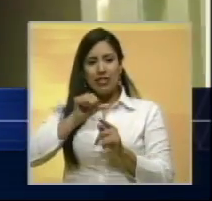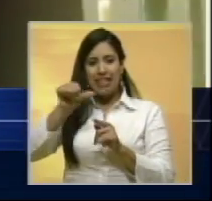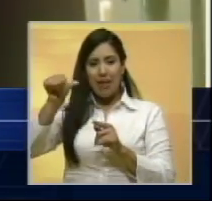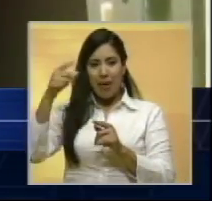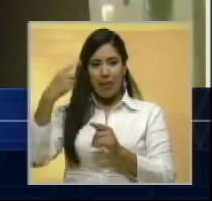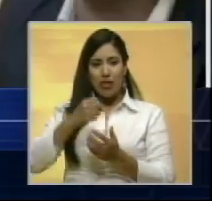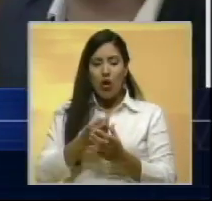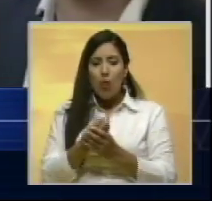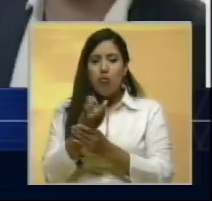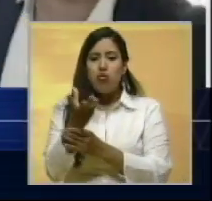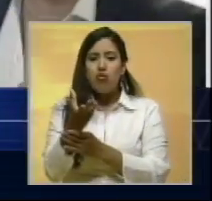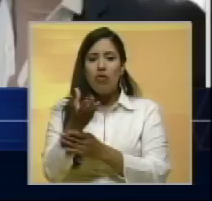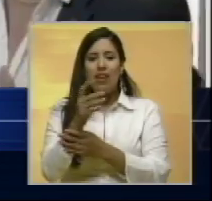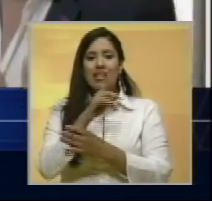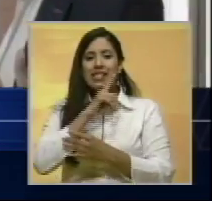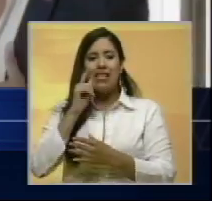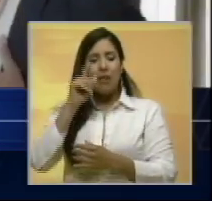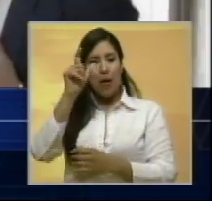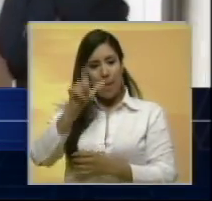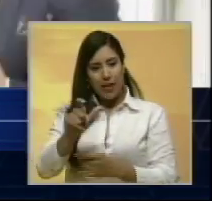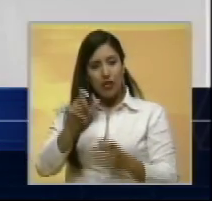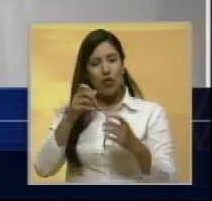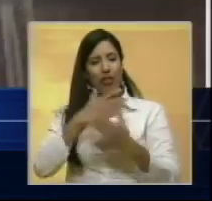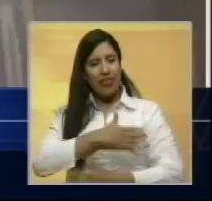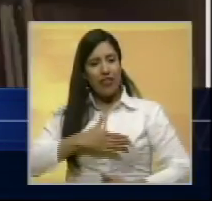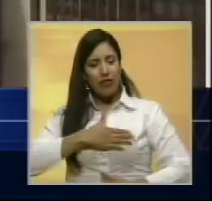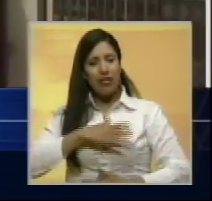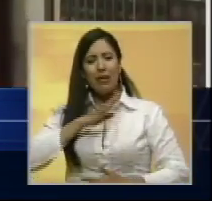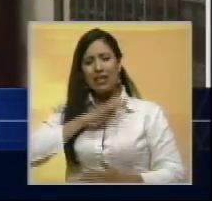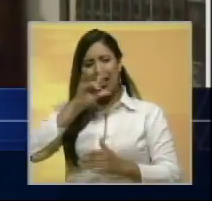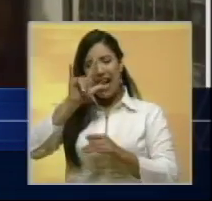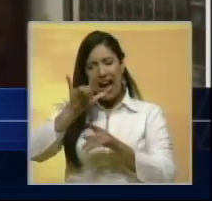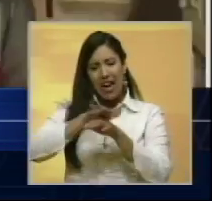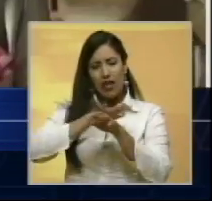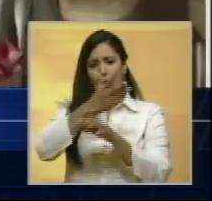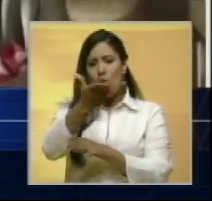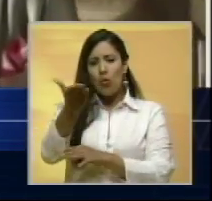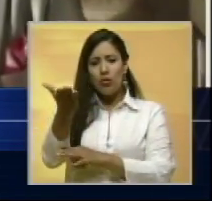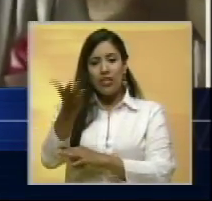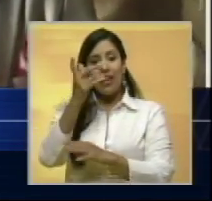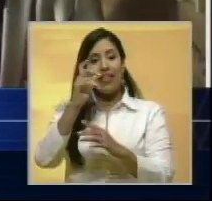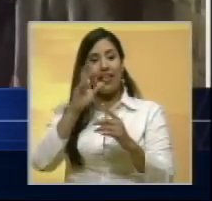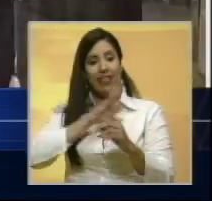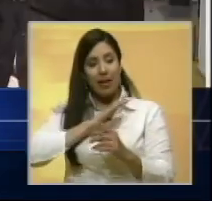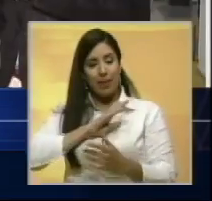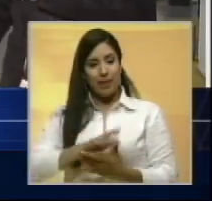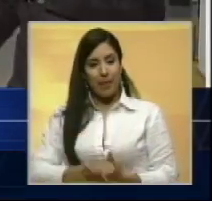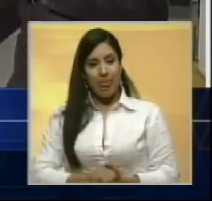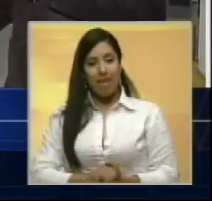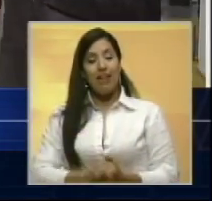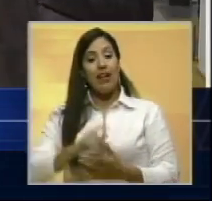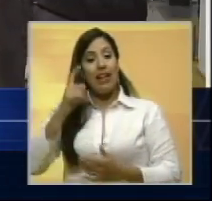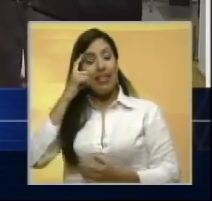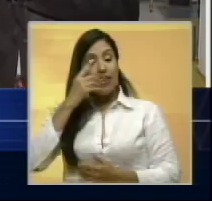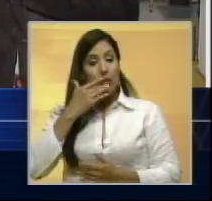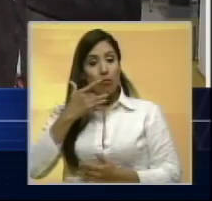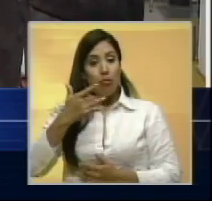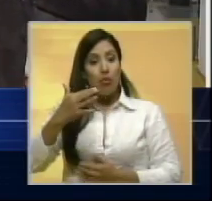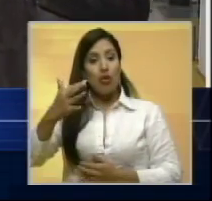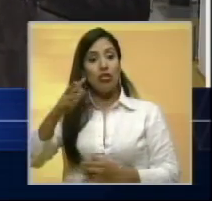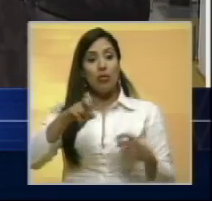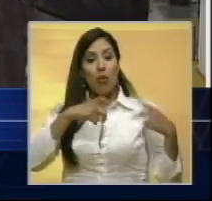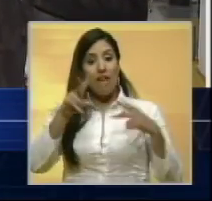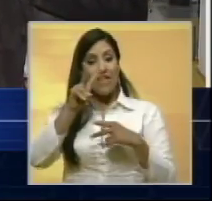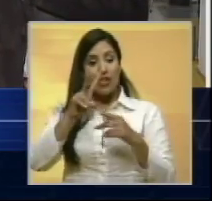semana titulado Tu Respiración. Esperamos que les guste, que lo disfruten porque se hizo con mucho cariño para todos ustedes y el mundo también. En tan solo día vamos a estar saliendo